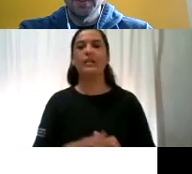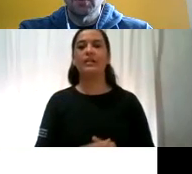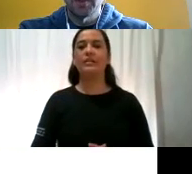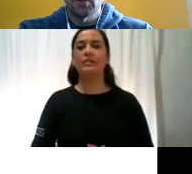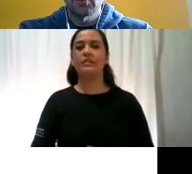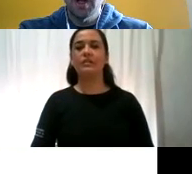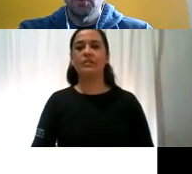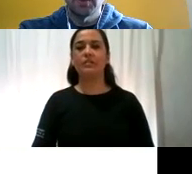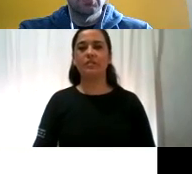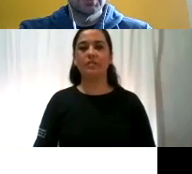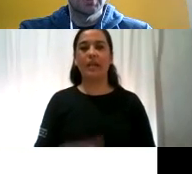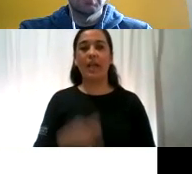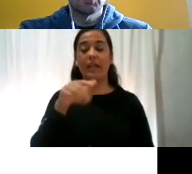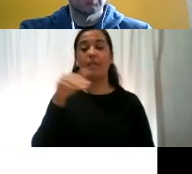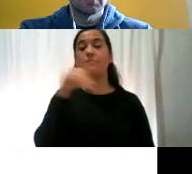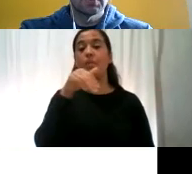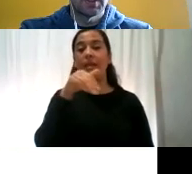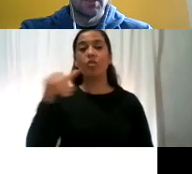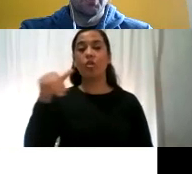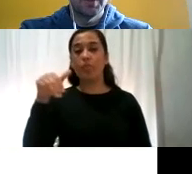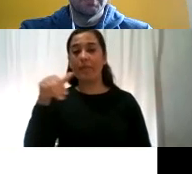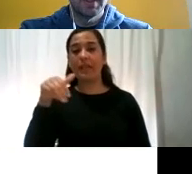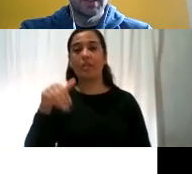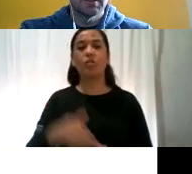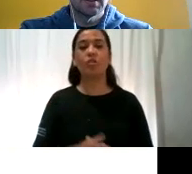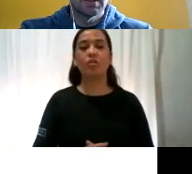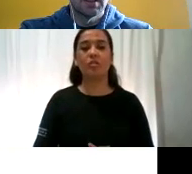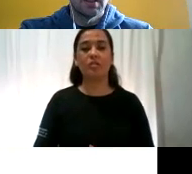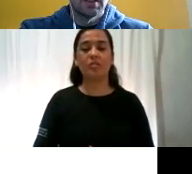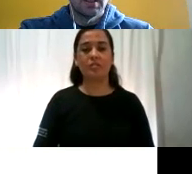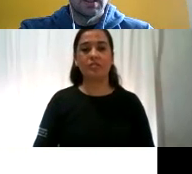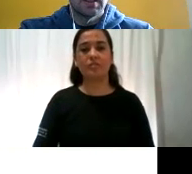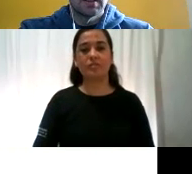estos momentos de los tramos de los extremos, que lo pueden ver